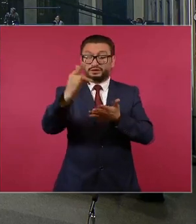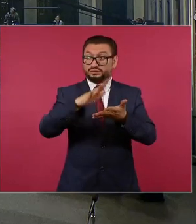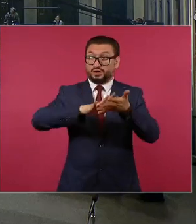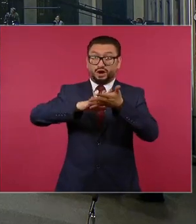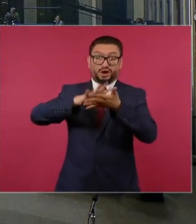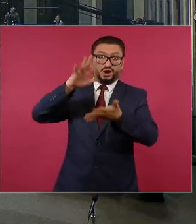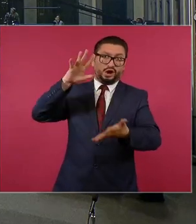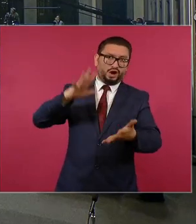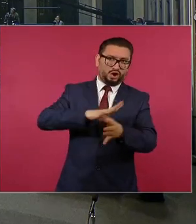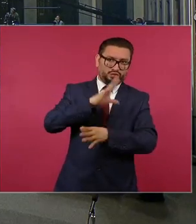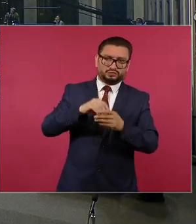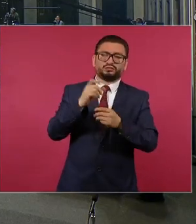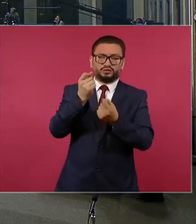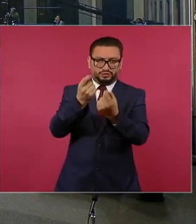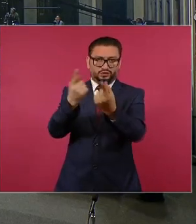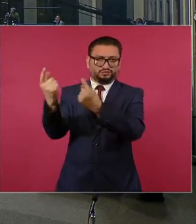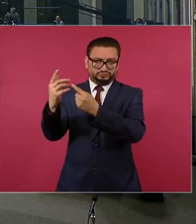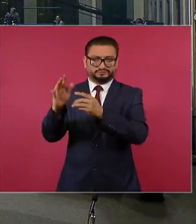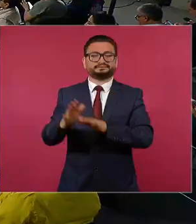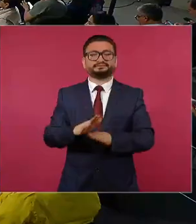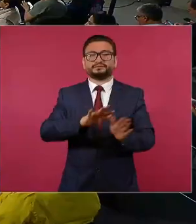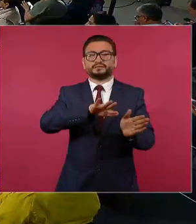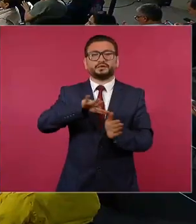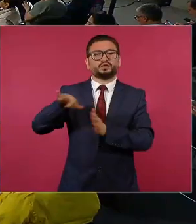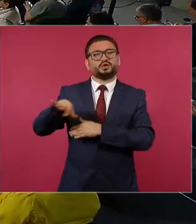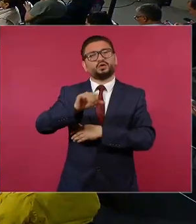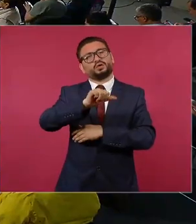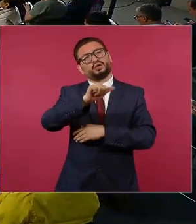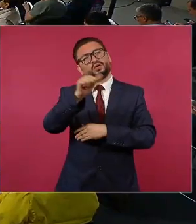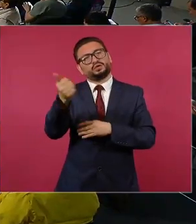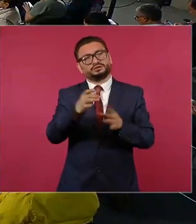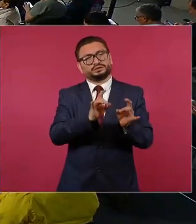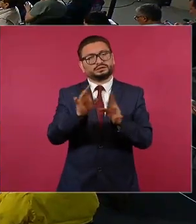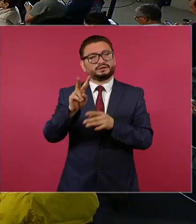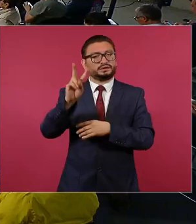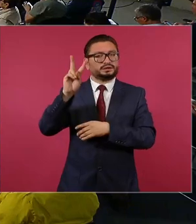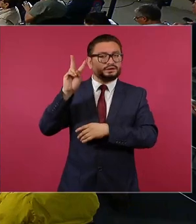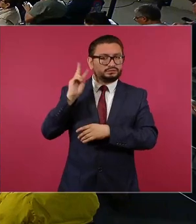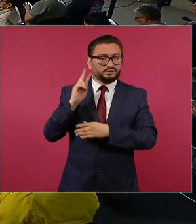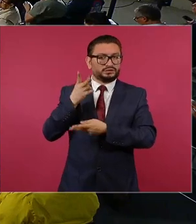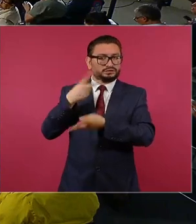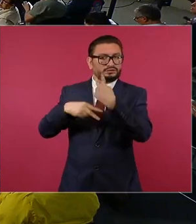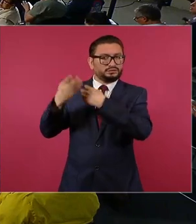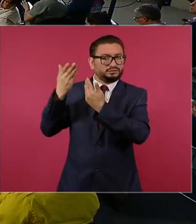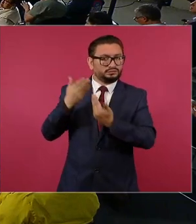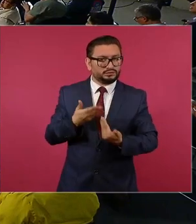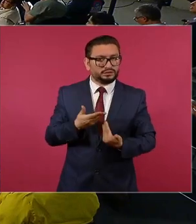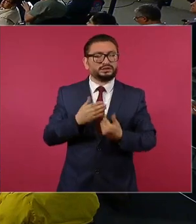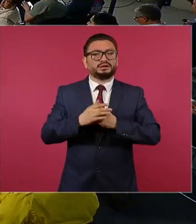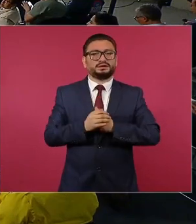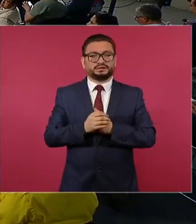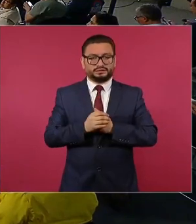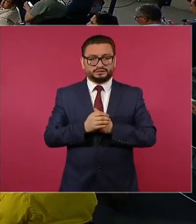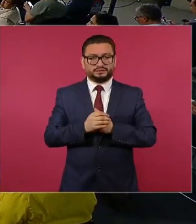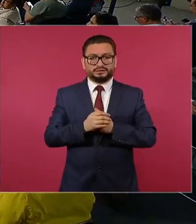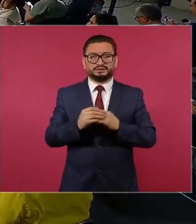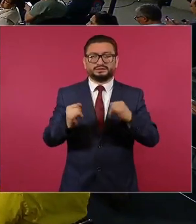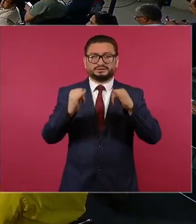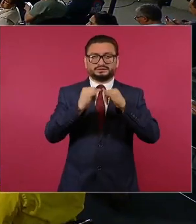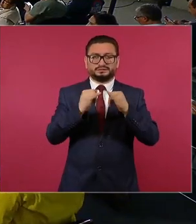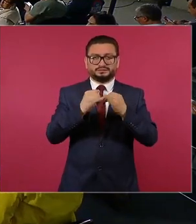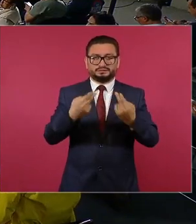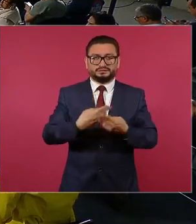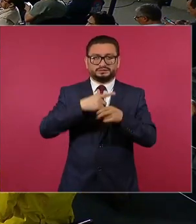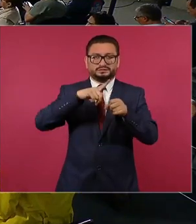hay algunos casos. Otra situación, señor presidente, el día viernes que estuve aquí, ante el Instituto